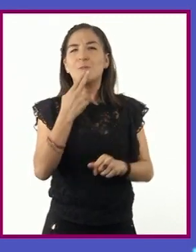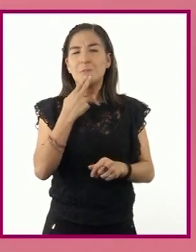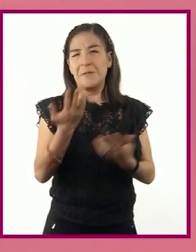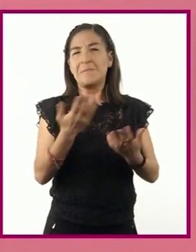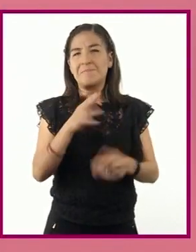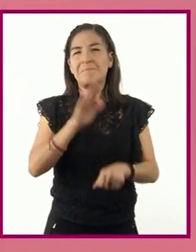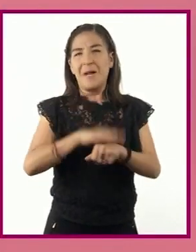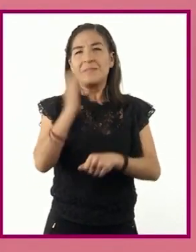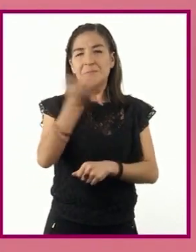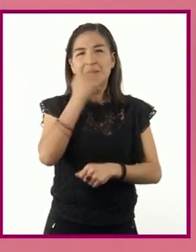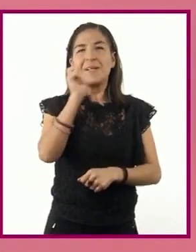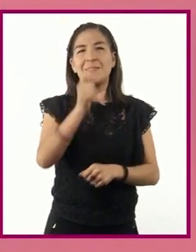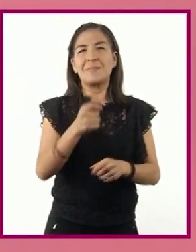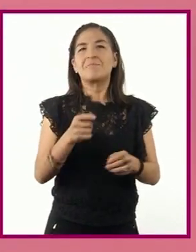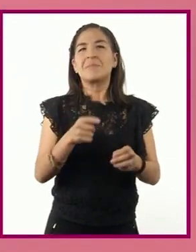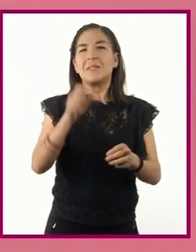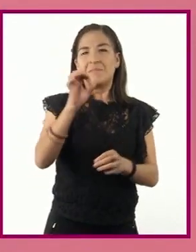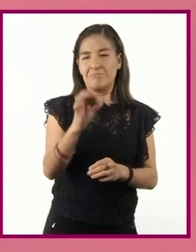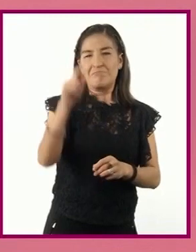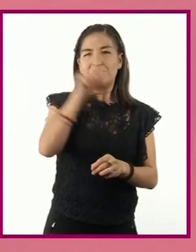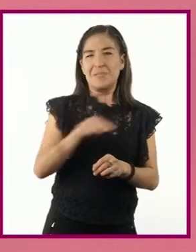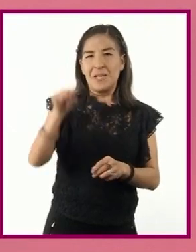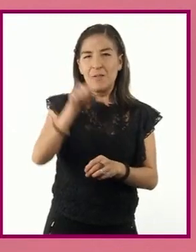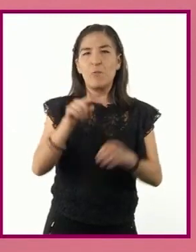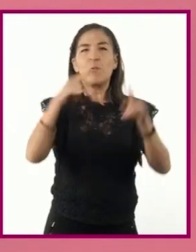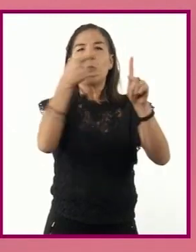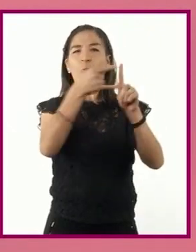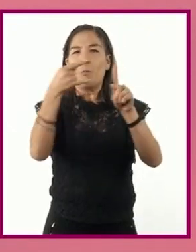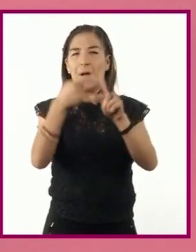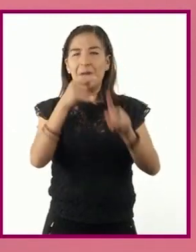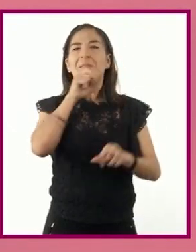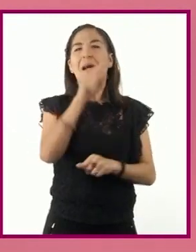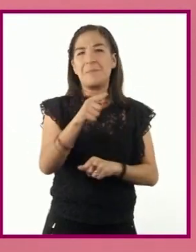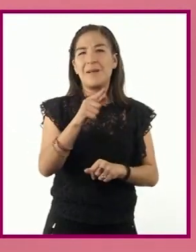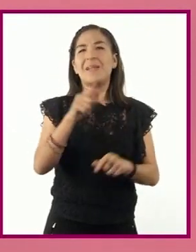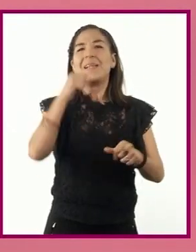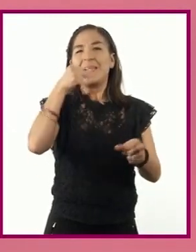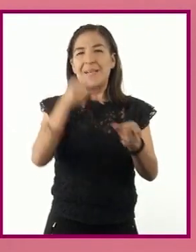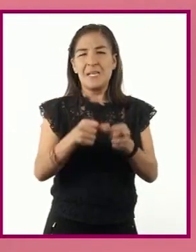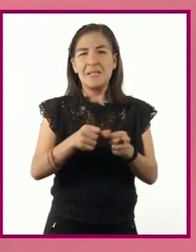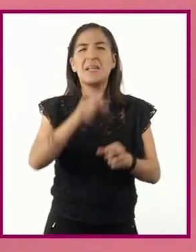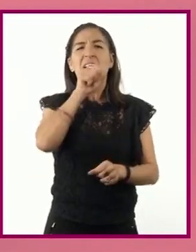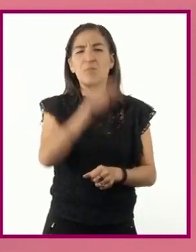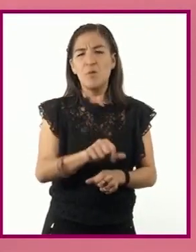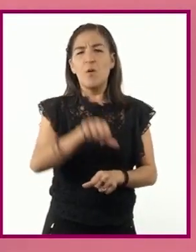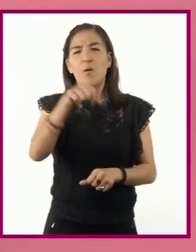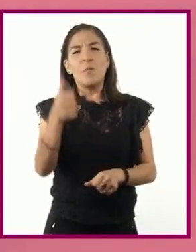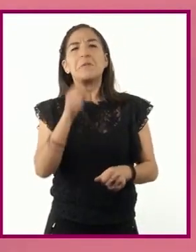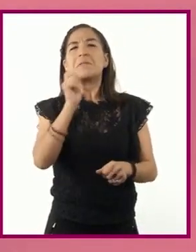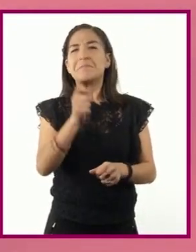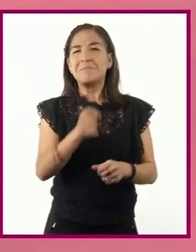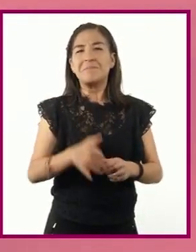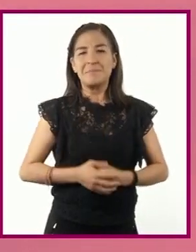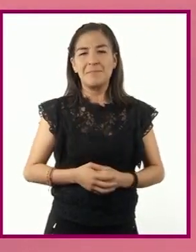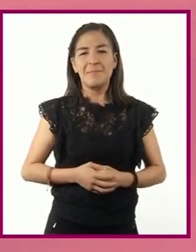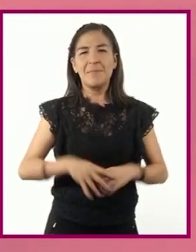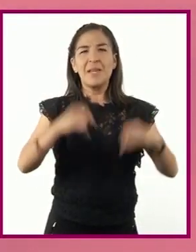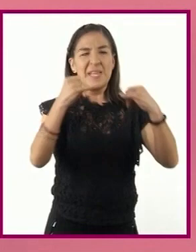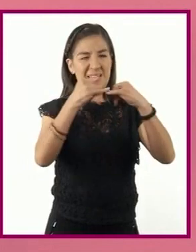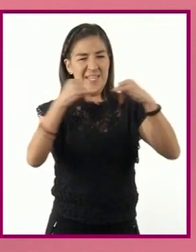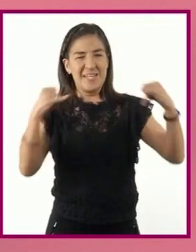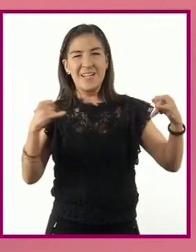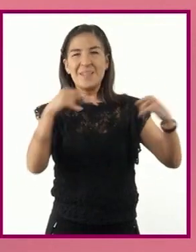convencionales, como el círculo, el cuadro y la letra. Pero también nos refiere a algo común, el hilo y